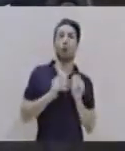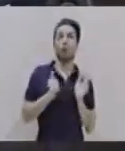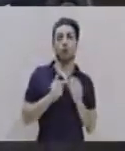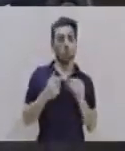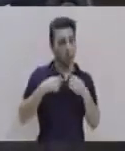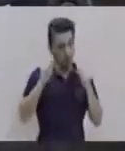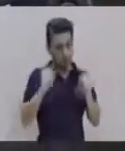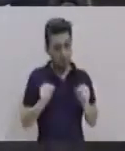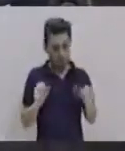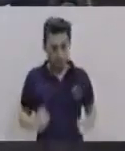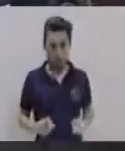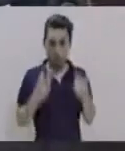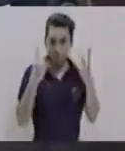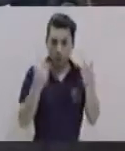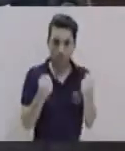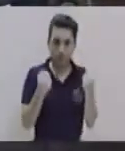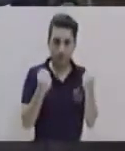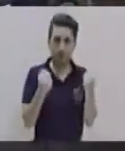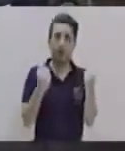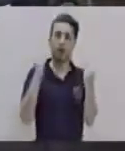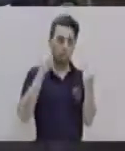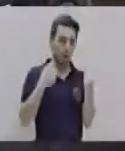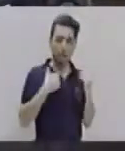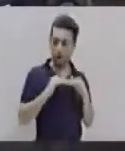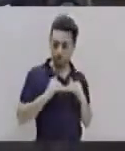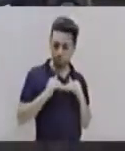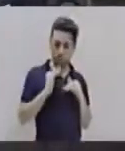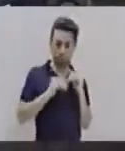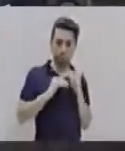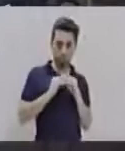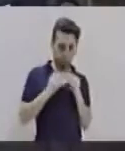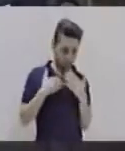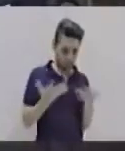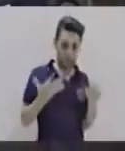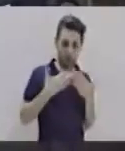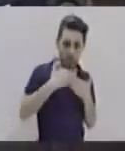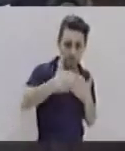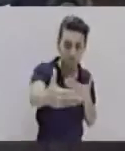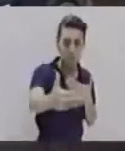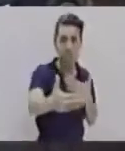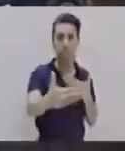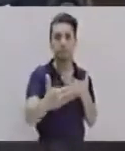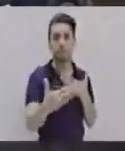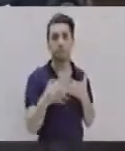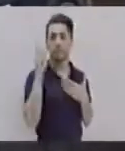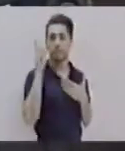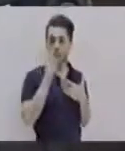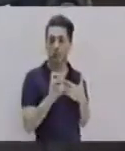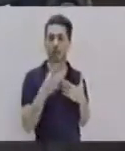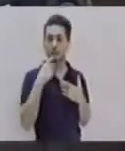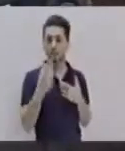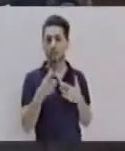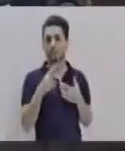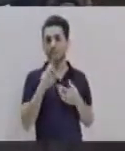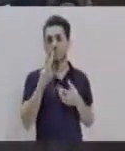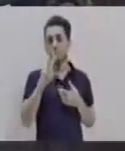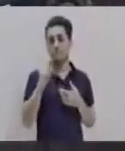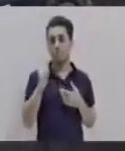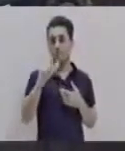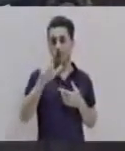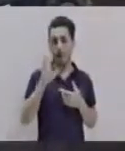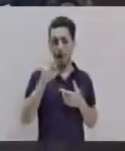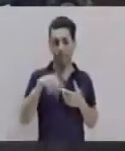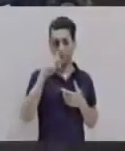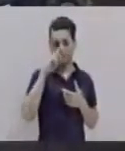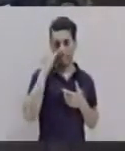ser personas valientes, en la cual tenemos que salir de esta zona y salir hacia adelante, ¿verdad? Por eso le doy un acto de valentía.